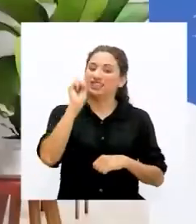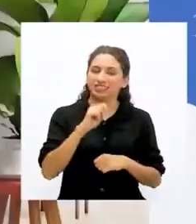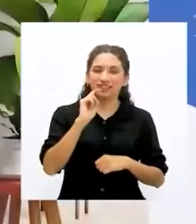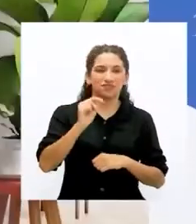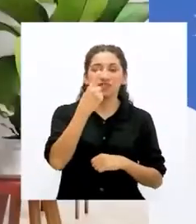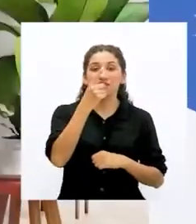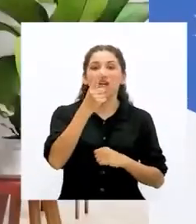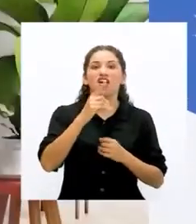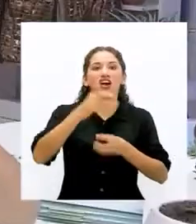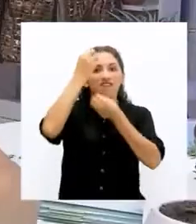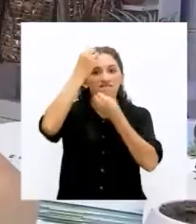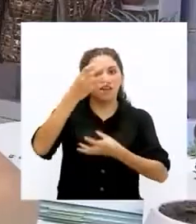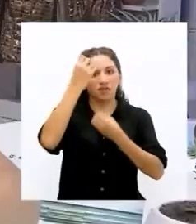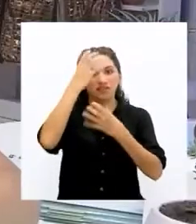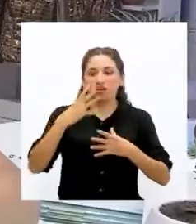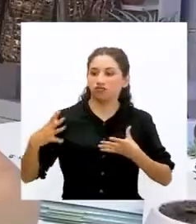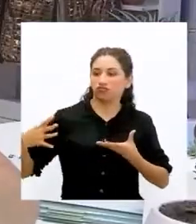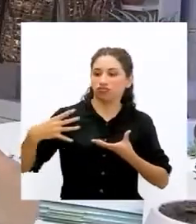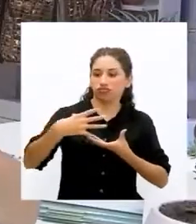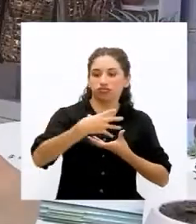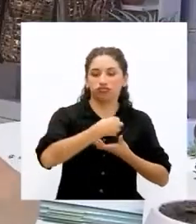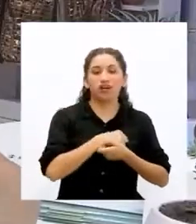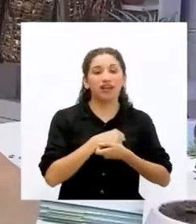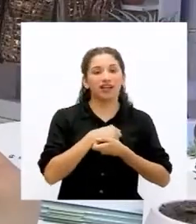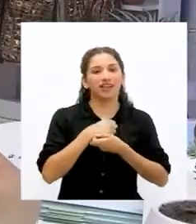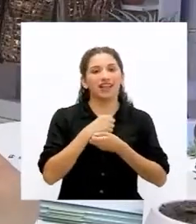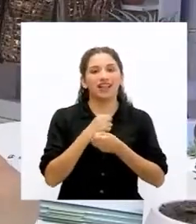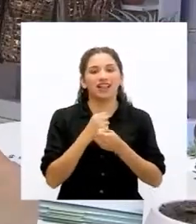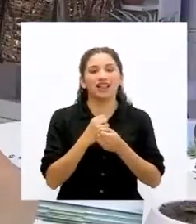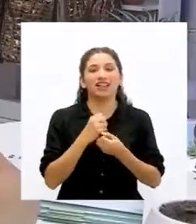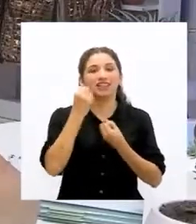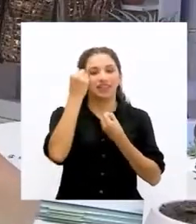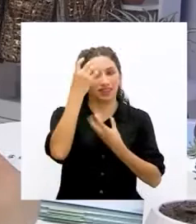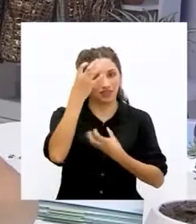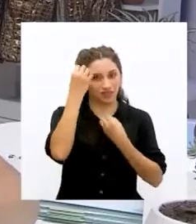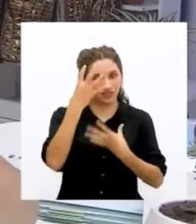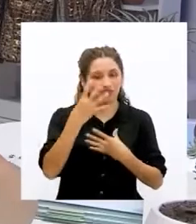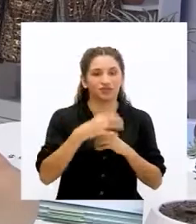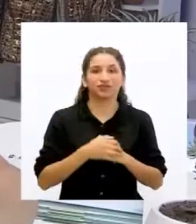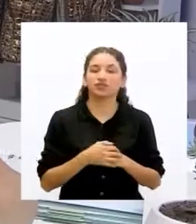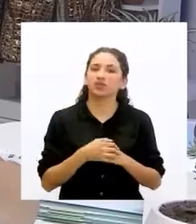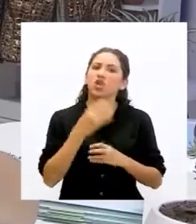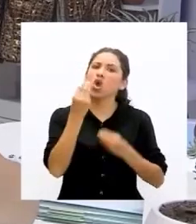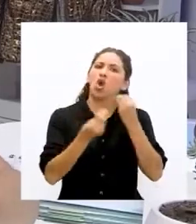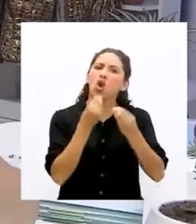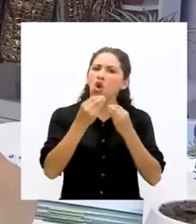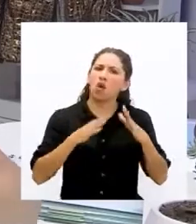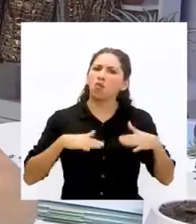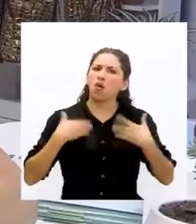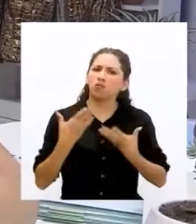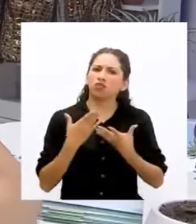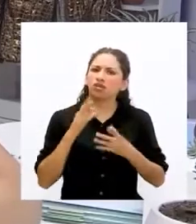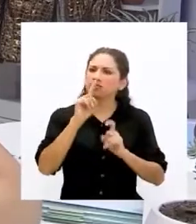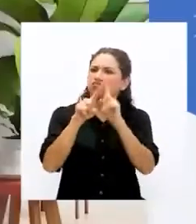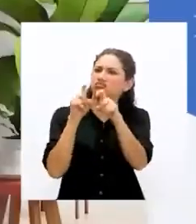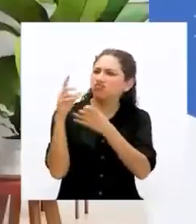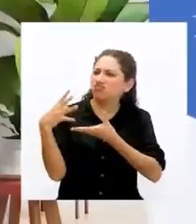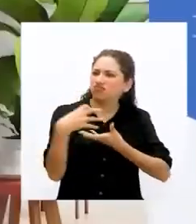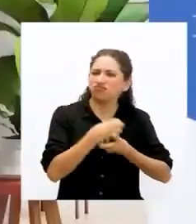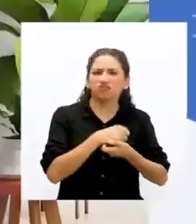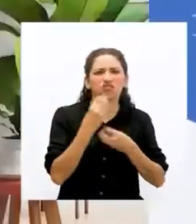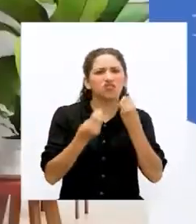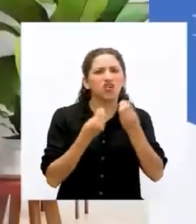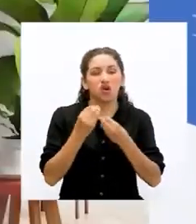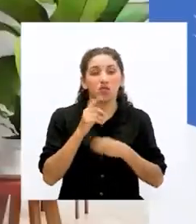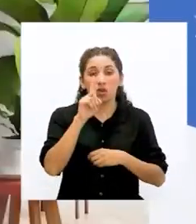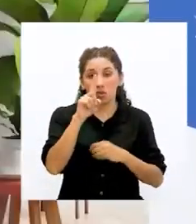Así es, muy bien. Entonces, ¿cómo podemos hacer para recopilar datos sobre la investigación que estoy realizando? Una